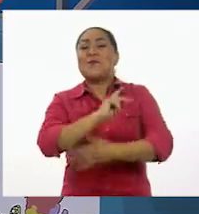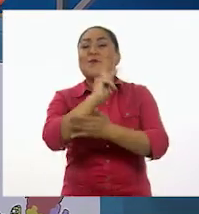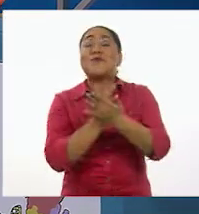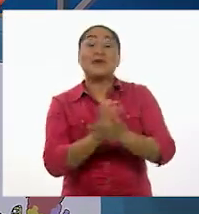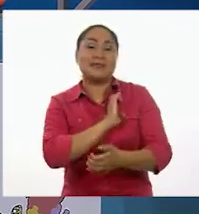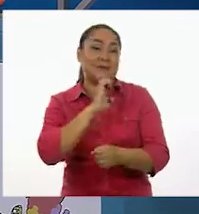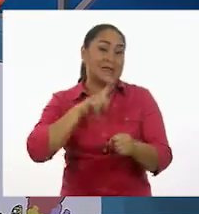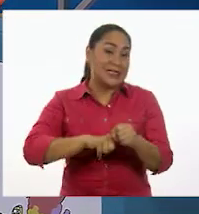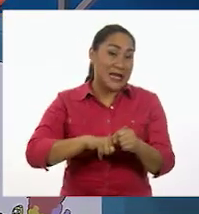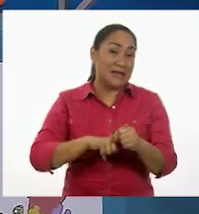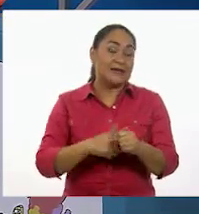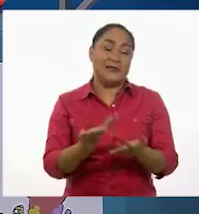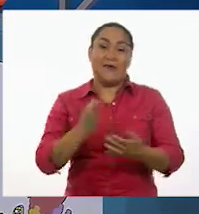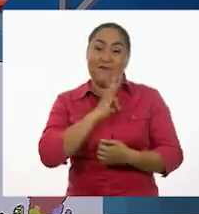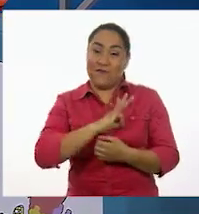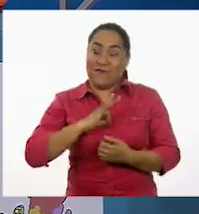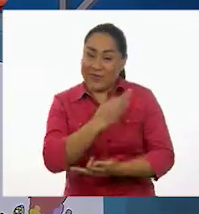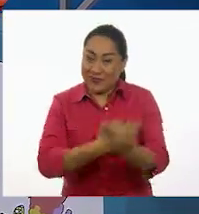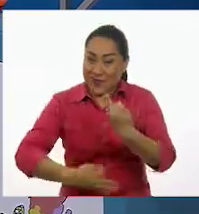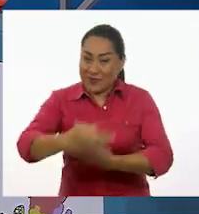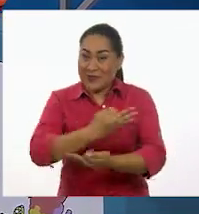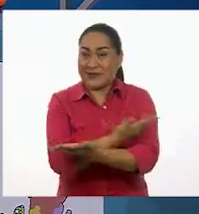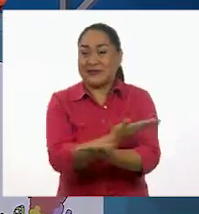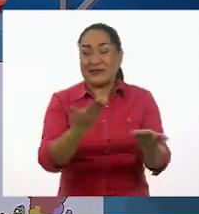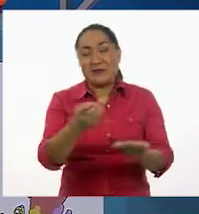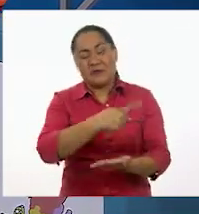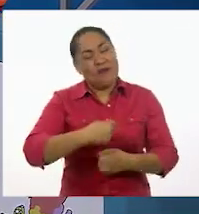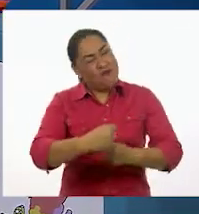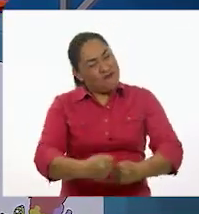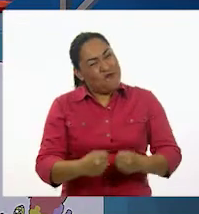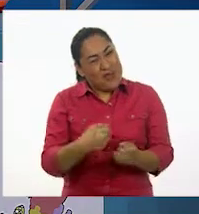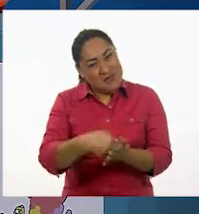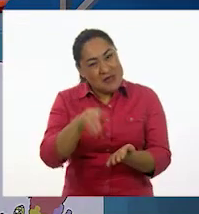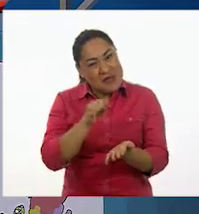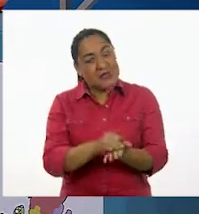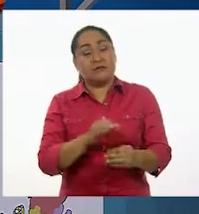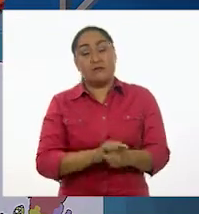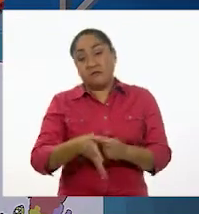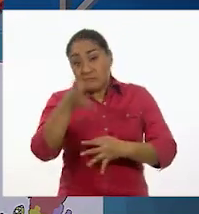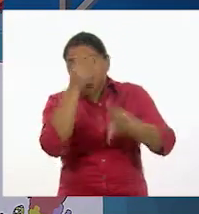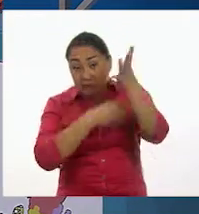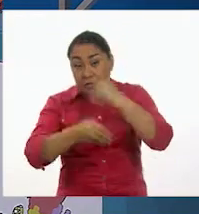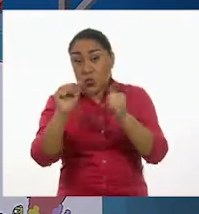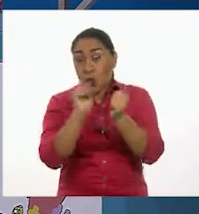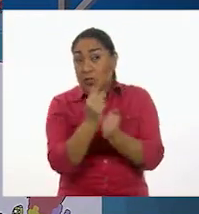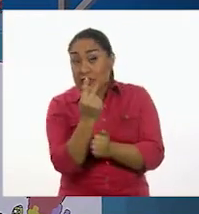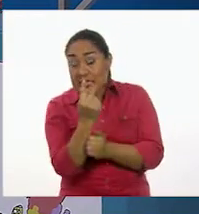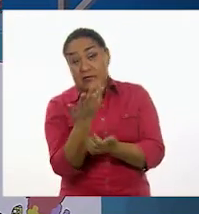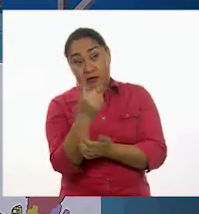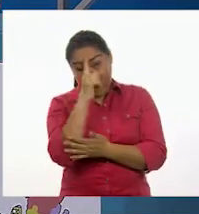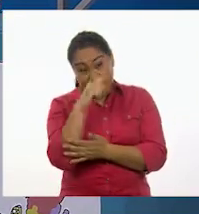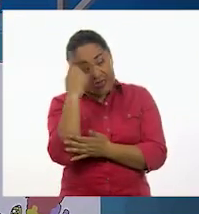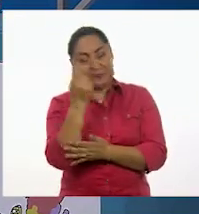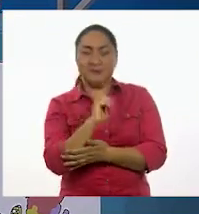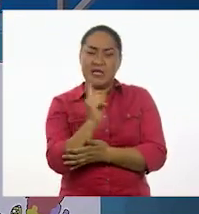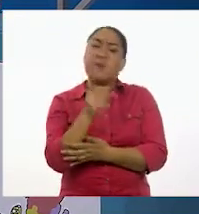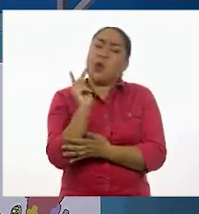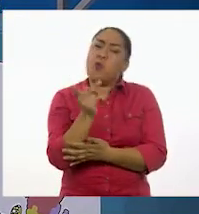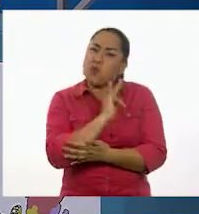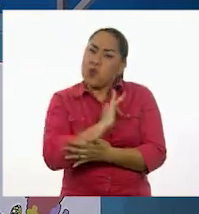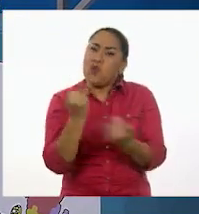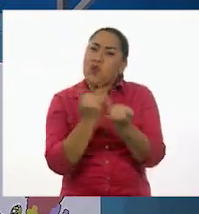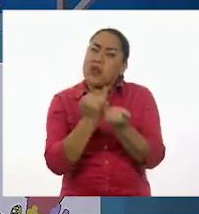tan especial. Felicidades a todos y a todas por ser tan fuertes y valientes. Aprender por televisión no es fácil, pero como ven, también puede